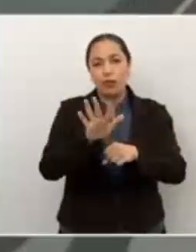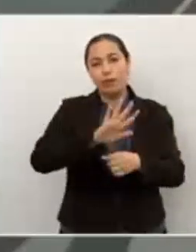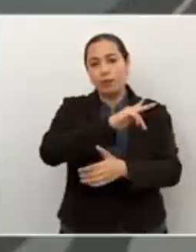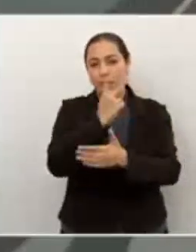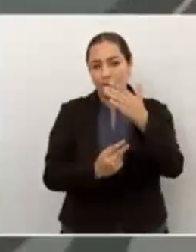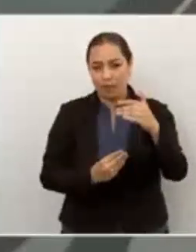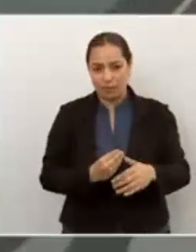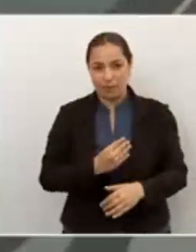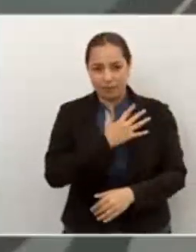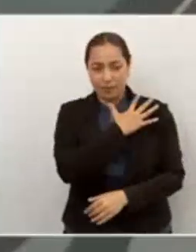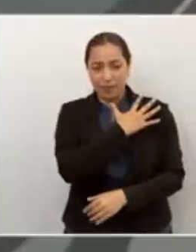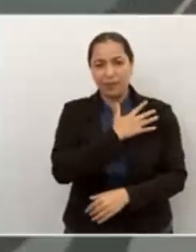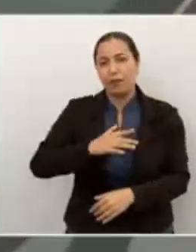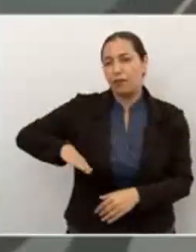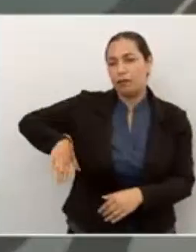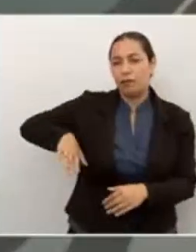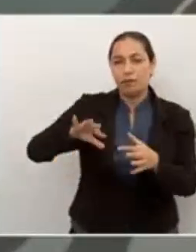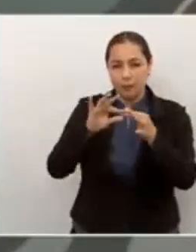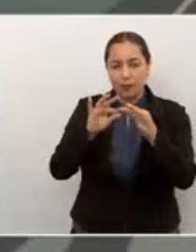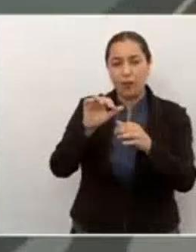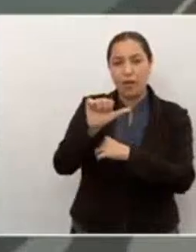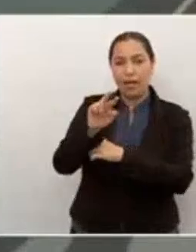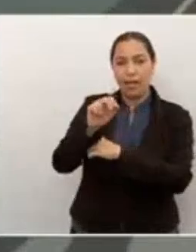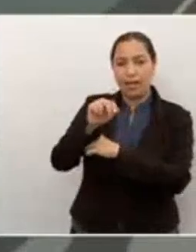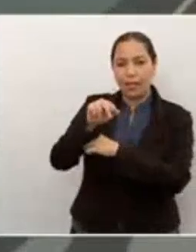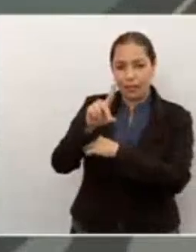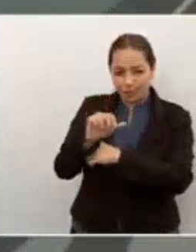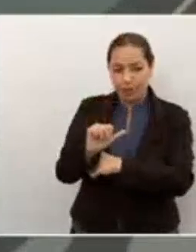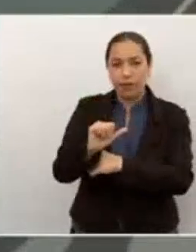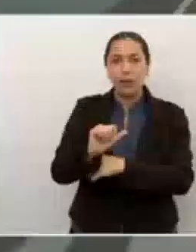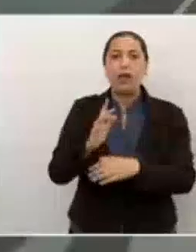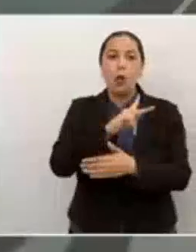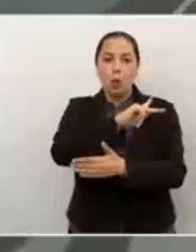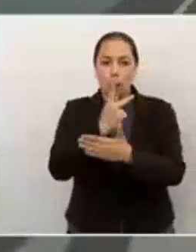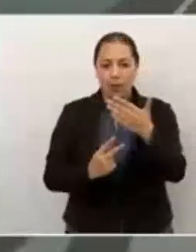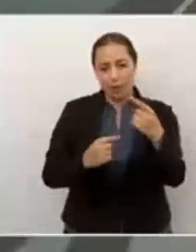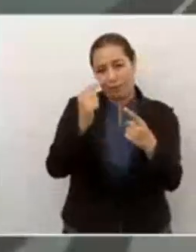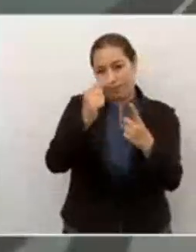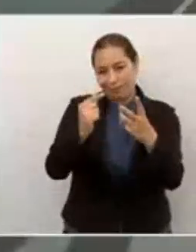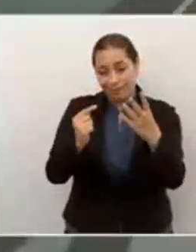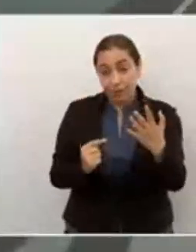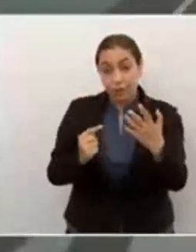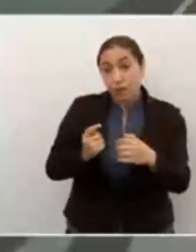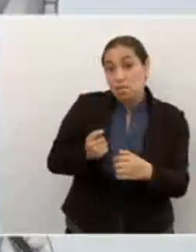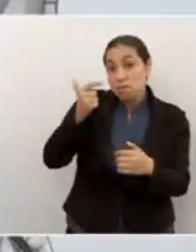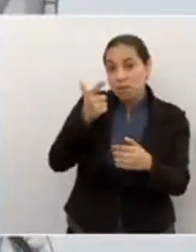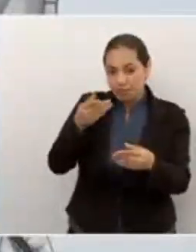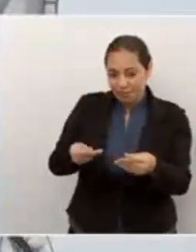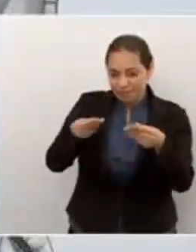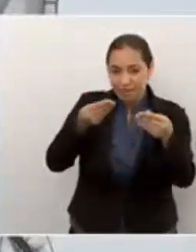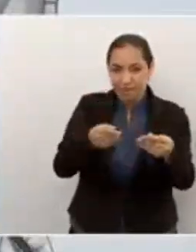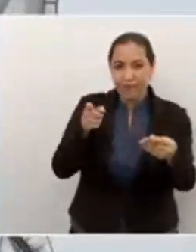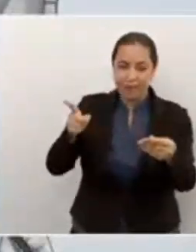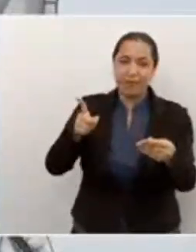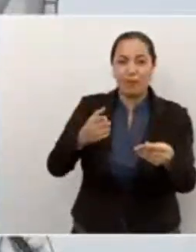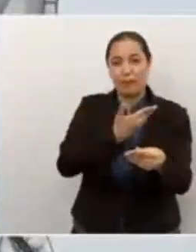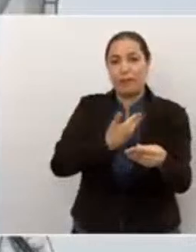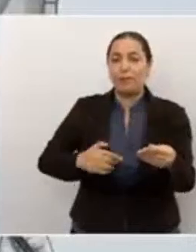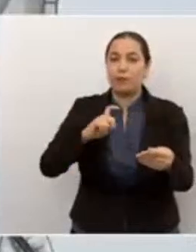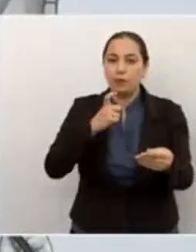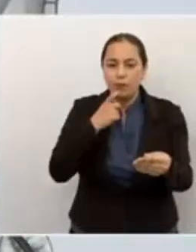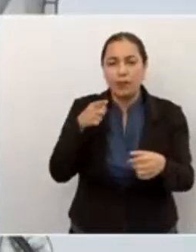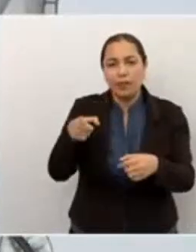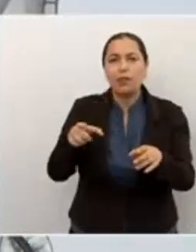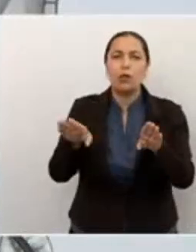habló Ariadna. Los programas que llegaron con el presidente López Obrador. La pensión universal